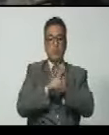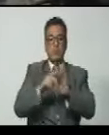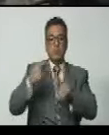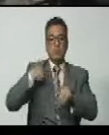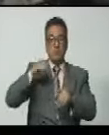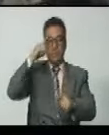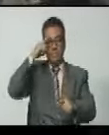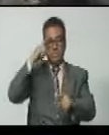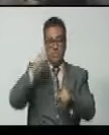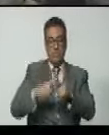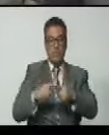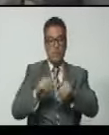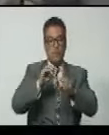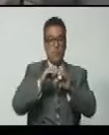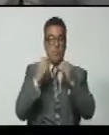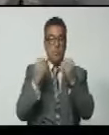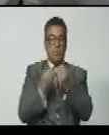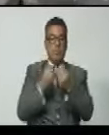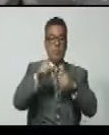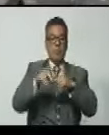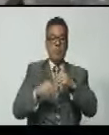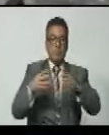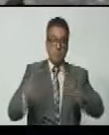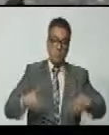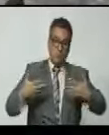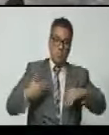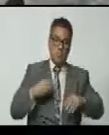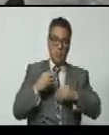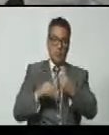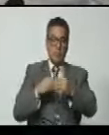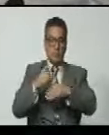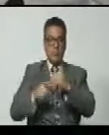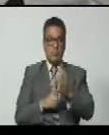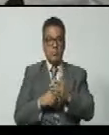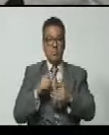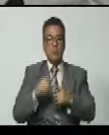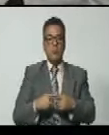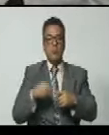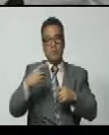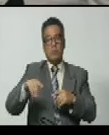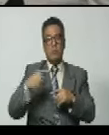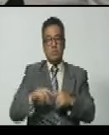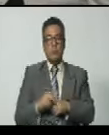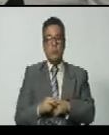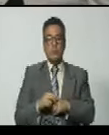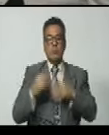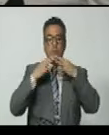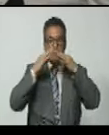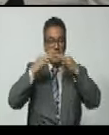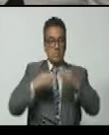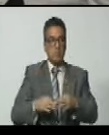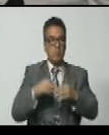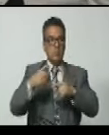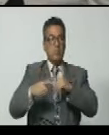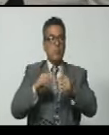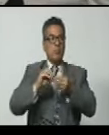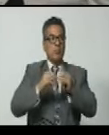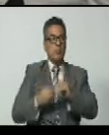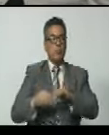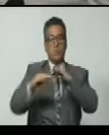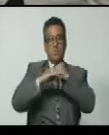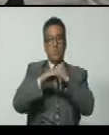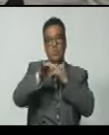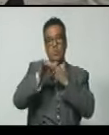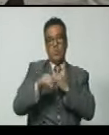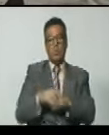por objeto a todas las mujeres el disfrute y ejercicio pleno y efectivo de sus derechos, garantías y deberes de condiciones de